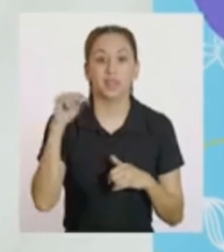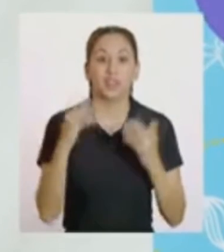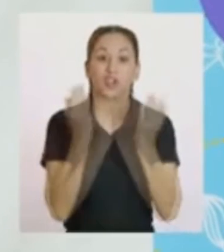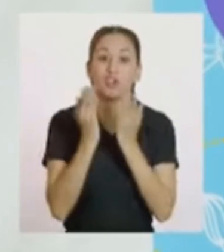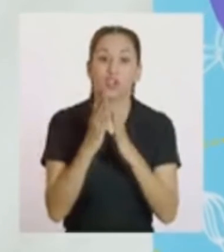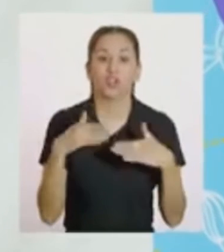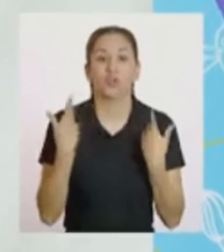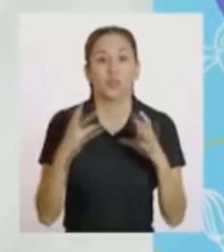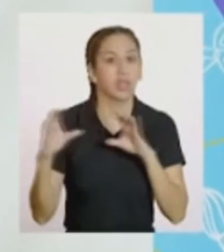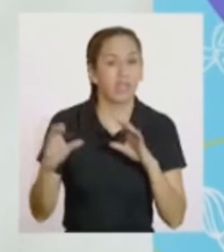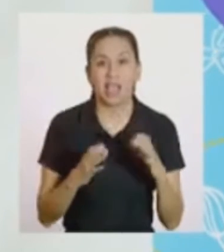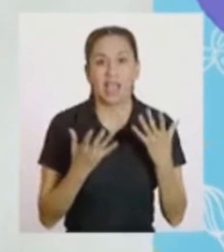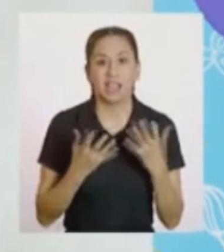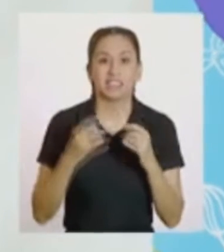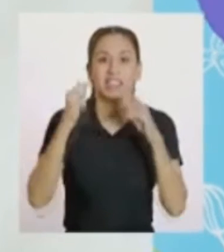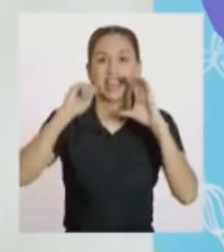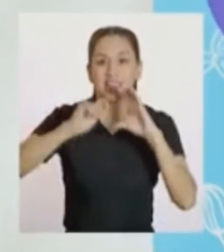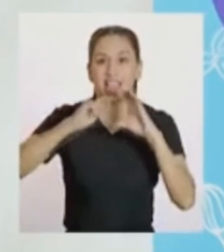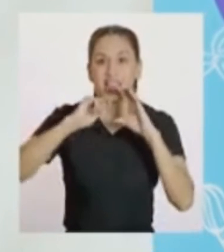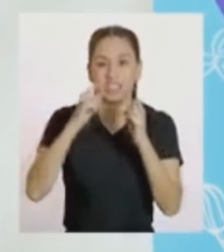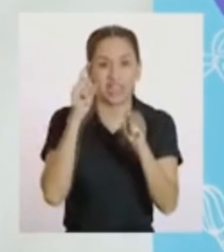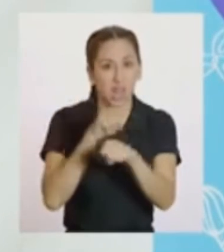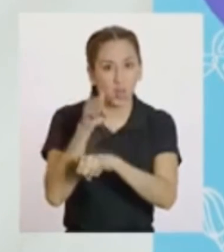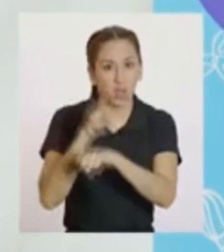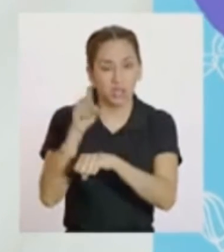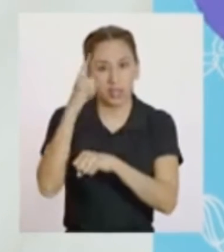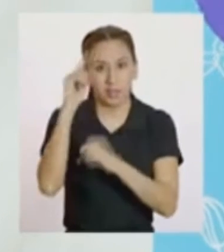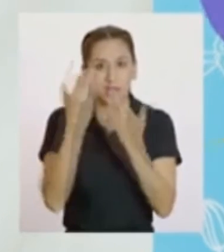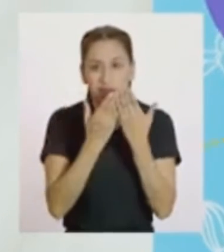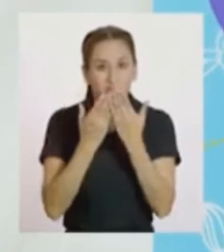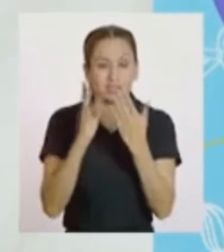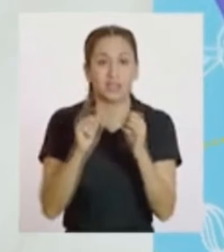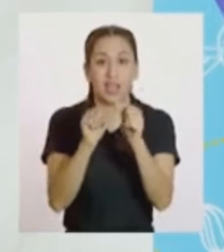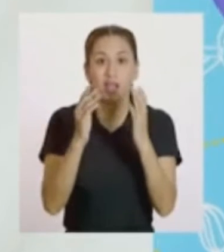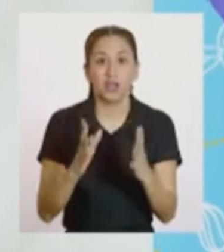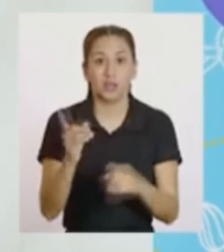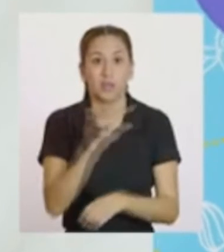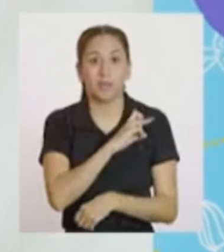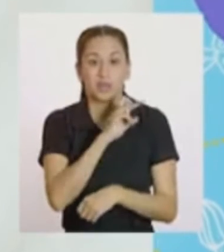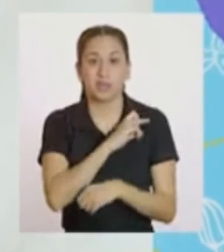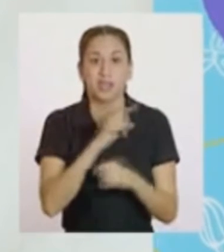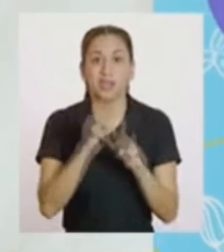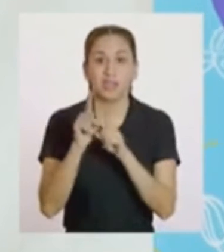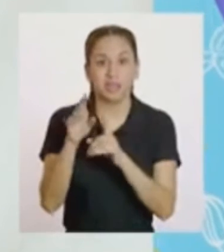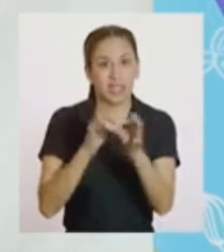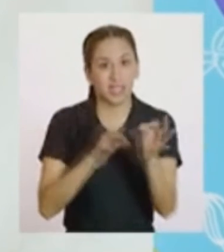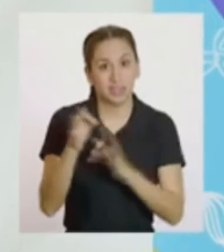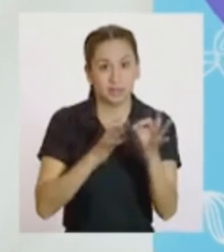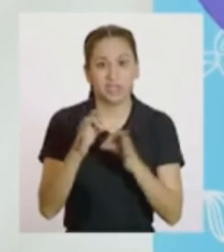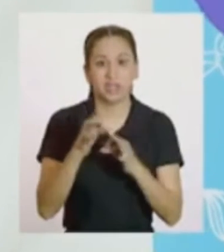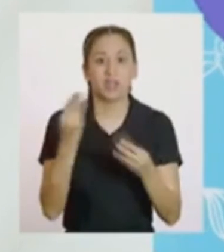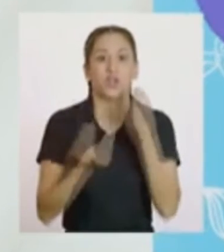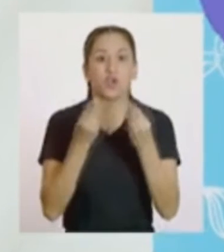escuela podríamos hacer charlas o talleres educativos para nuestros compañeros de primaria y sus familias,